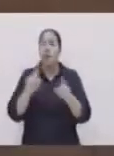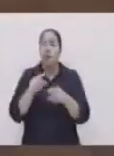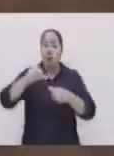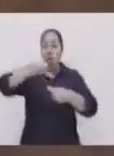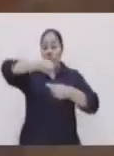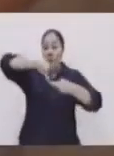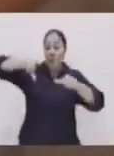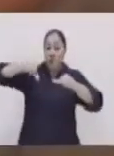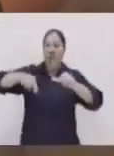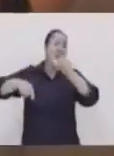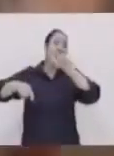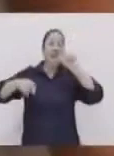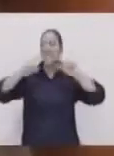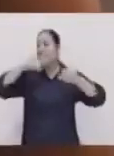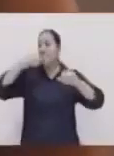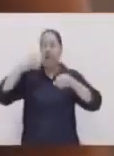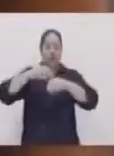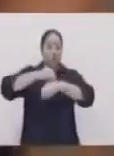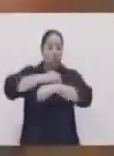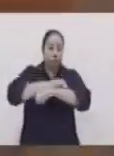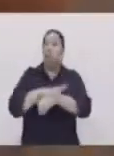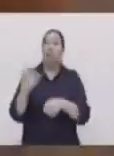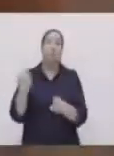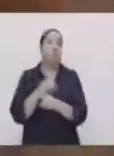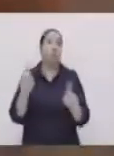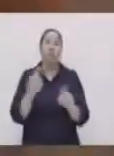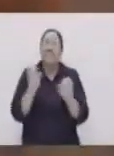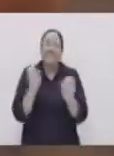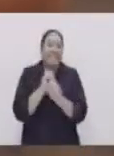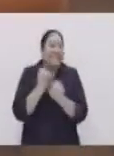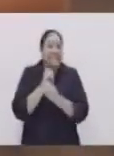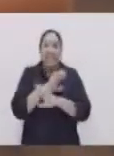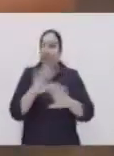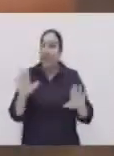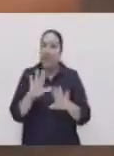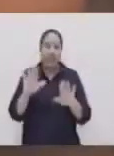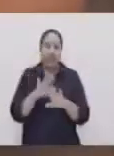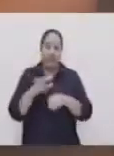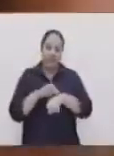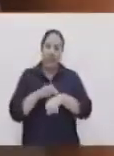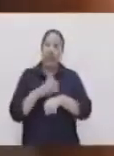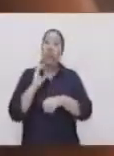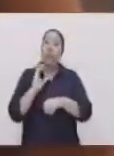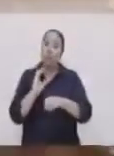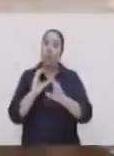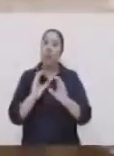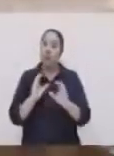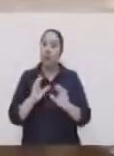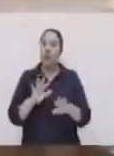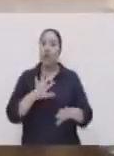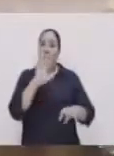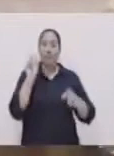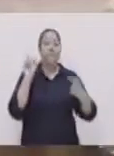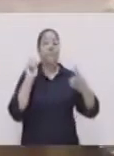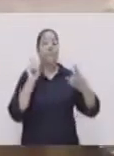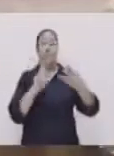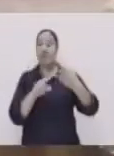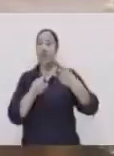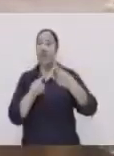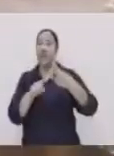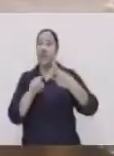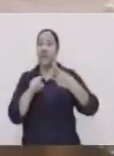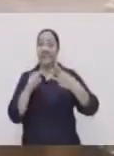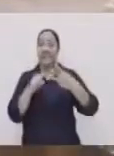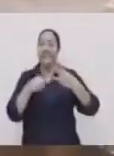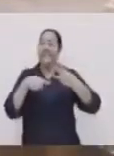mantequilla. Los remedios caseros pueden complicar las quemaduras, aumentando el riesgo de infección. Las quemaduras de tercer grado